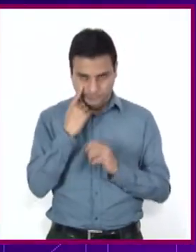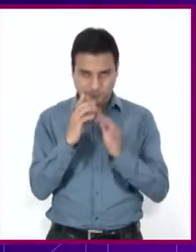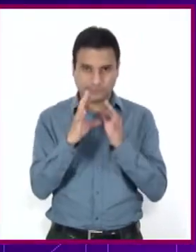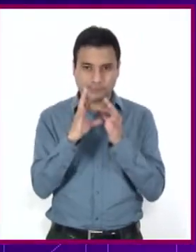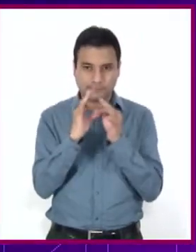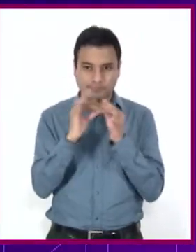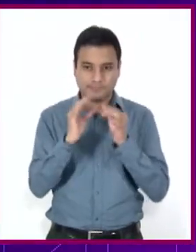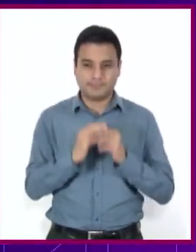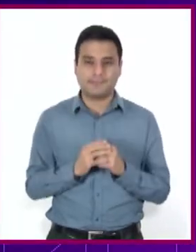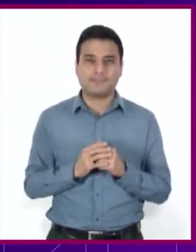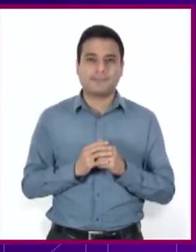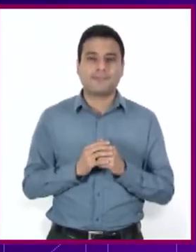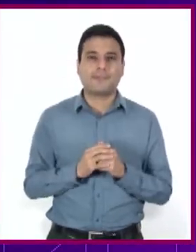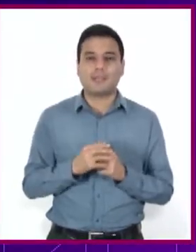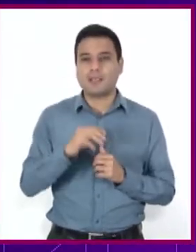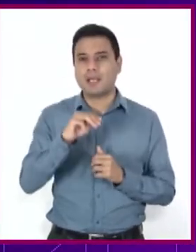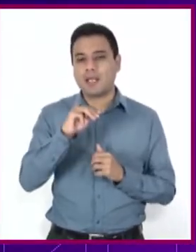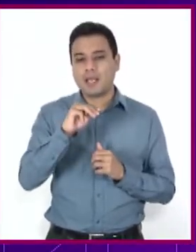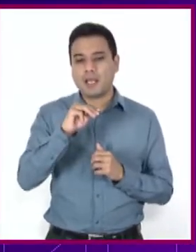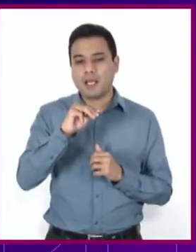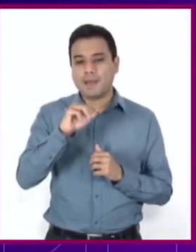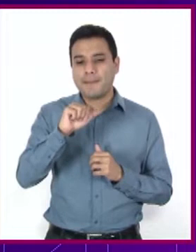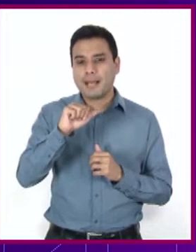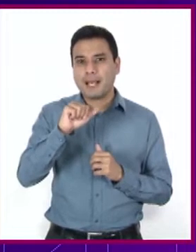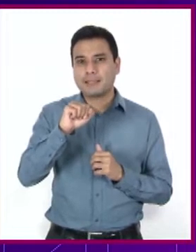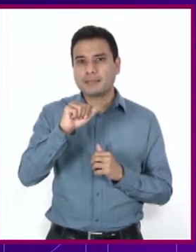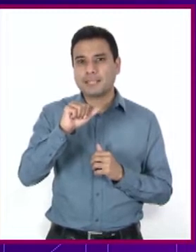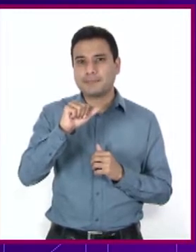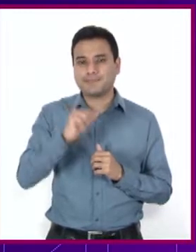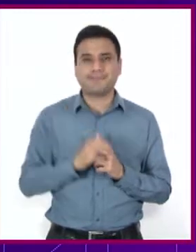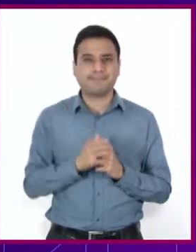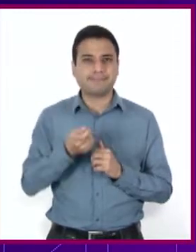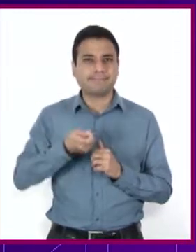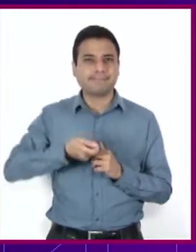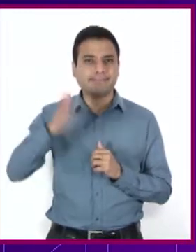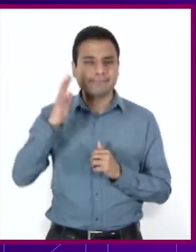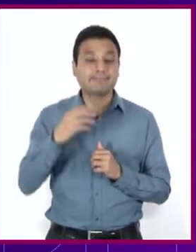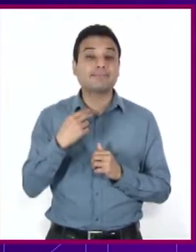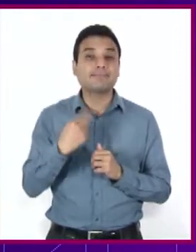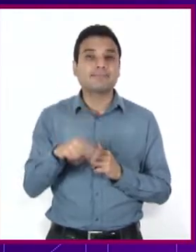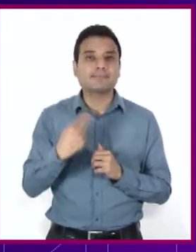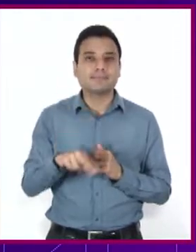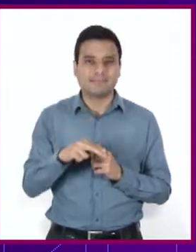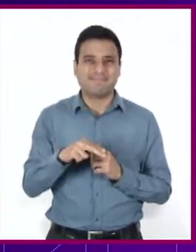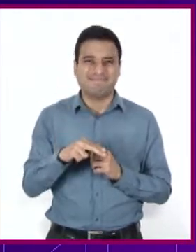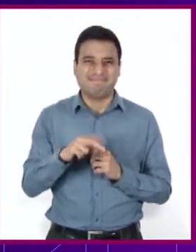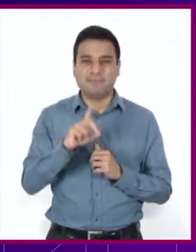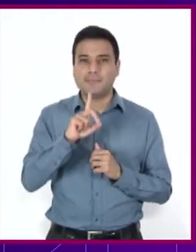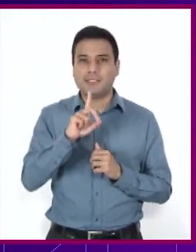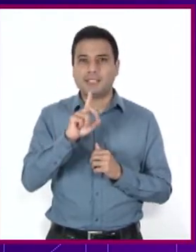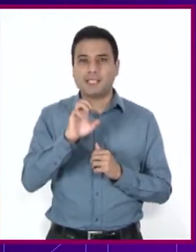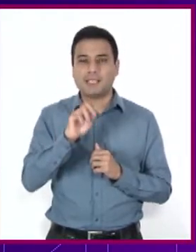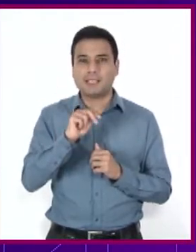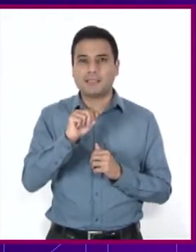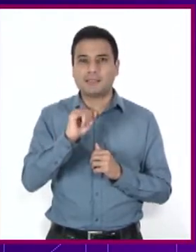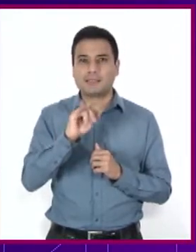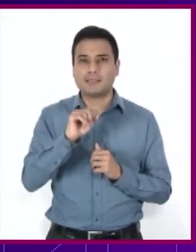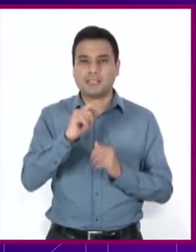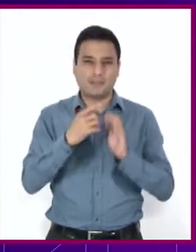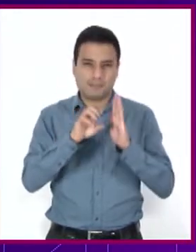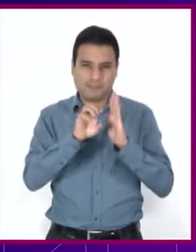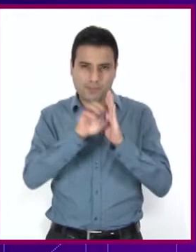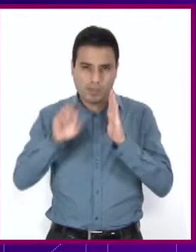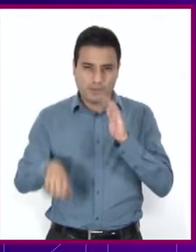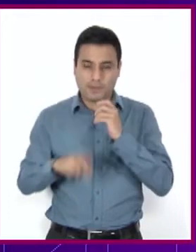de masa de un material que cabe en una unidad de volumen se llama densidad. Así, por ejemplo, la densidad de plomo